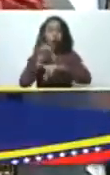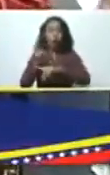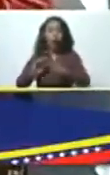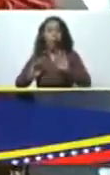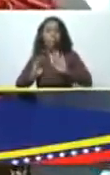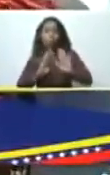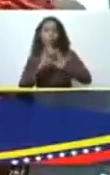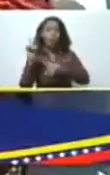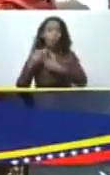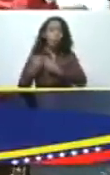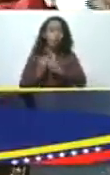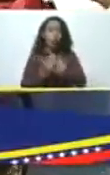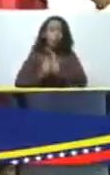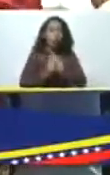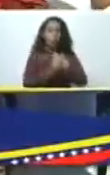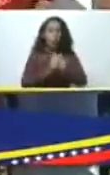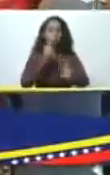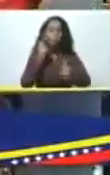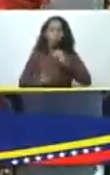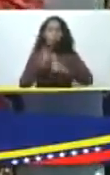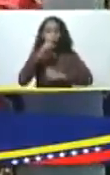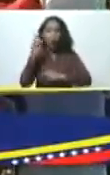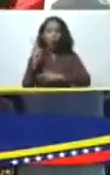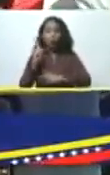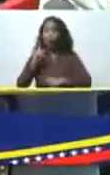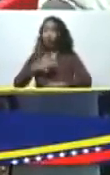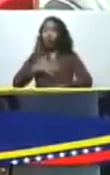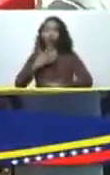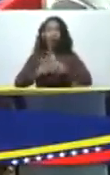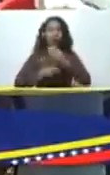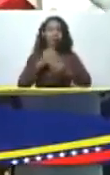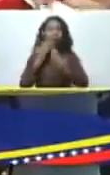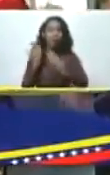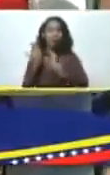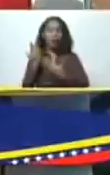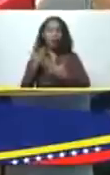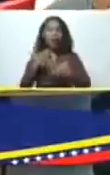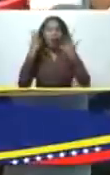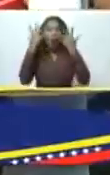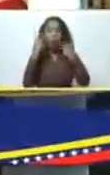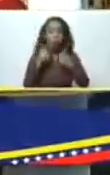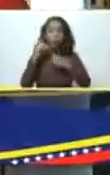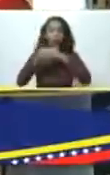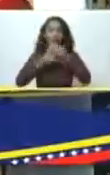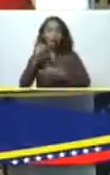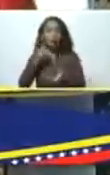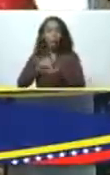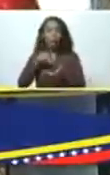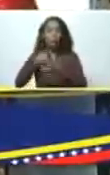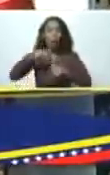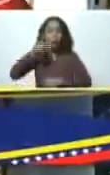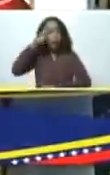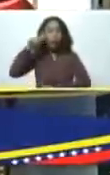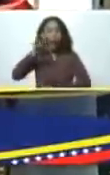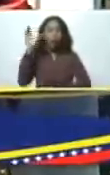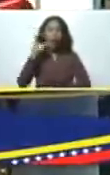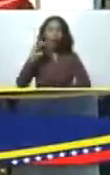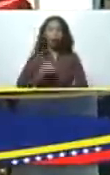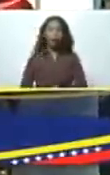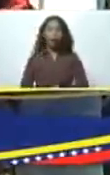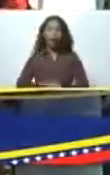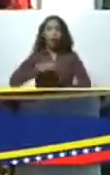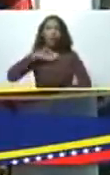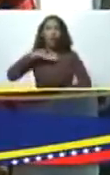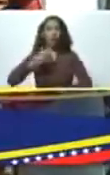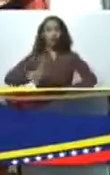empuje, ese acompañamiento que se ha hecho en los últimos años, esto no fuese posible que hoy las cabras y las ovejas sean protagonistas en la ciudad de Caracas. Todo nos llena de